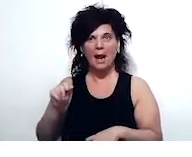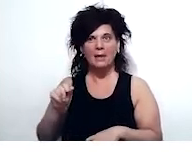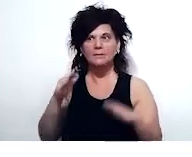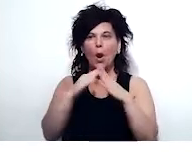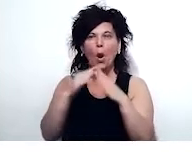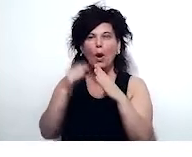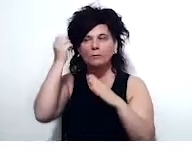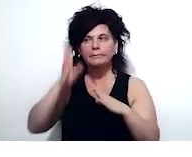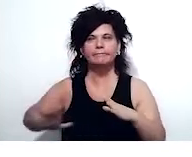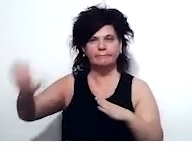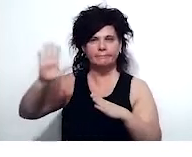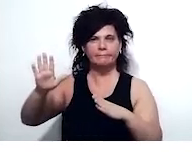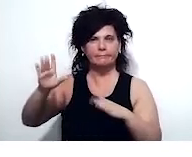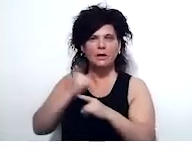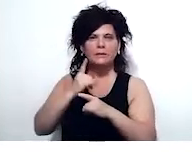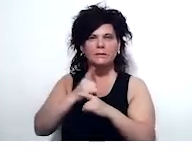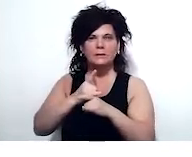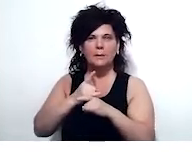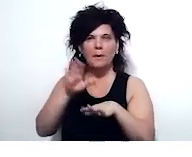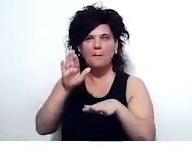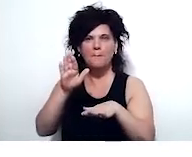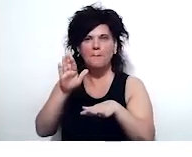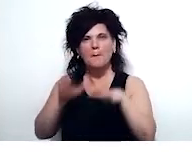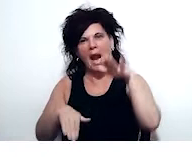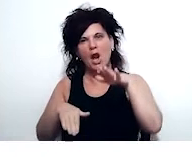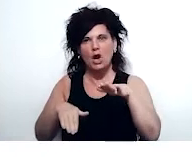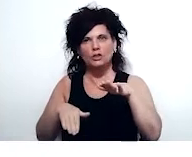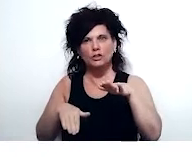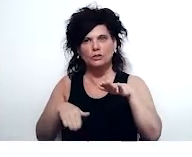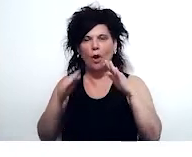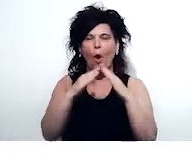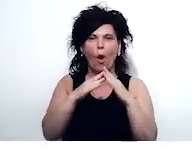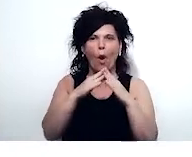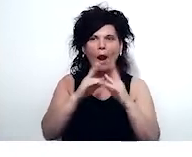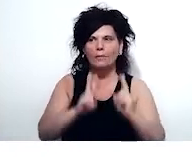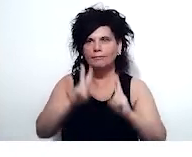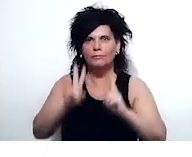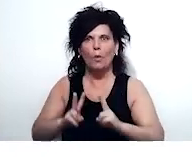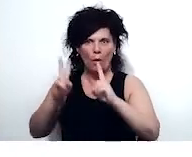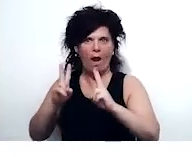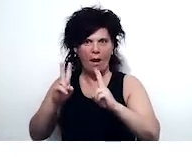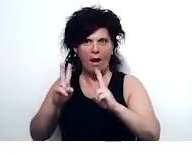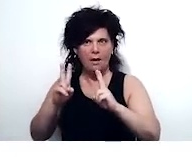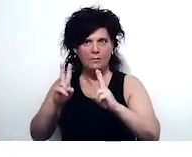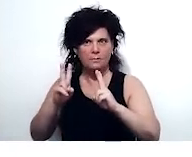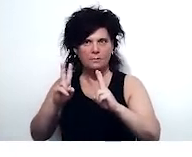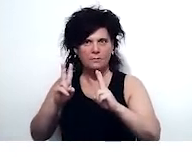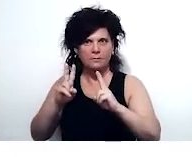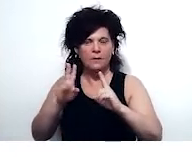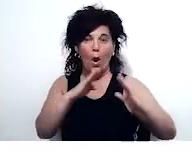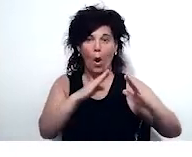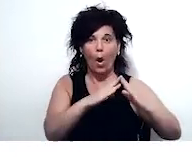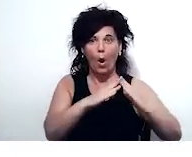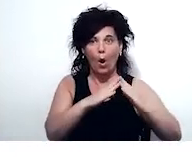hogares rurales siempre es menor a la cantidad conectada de hogares urbanos. En todos los países de la región, la cantidad